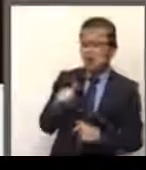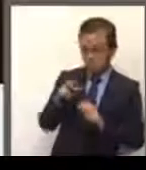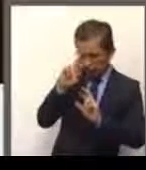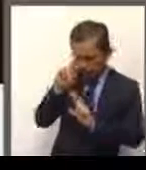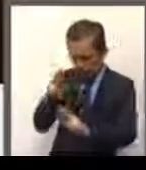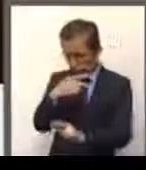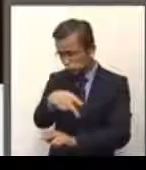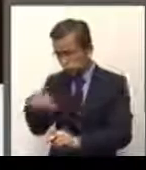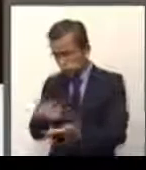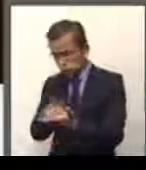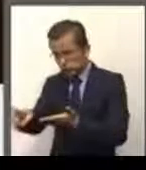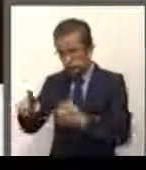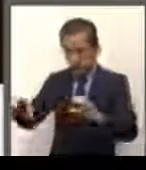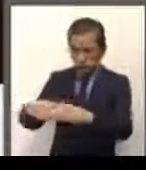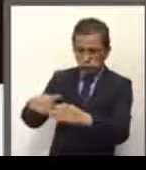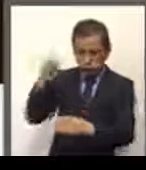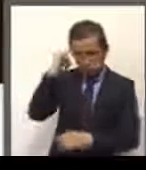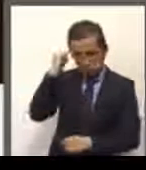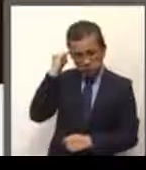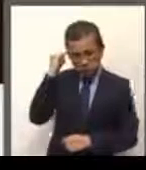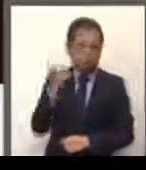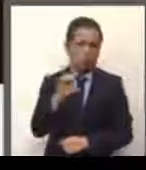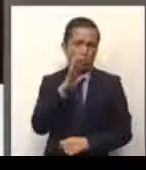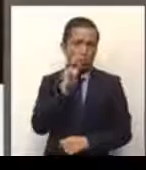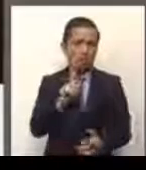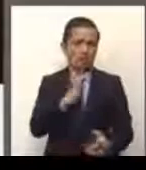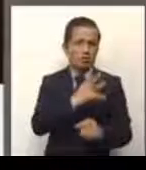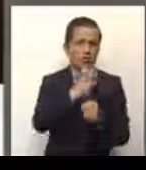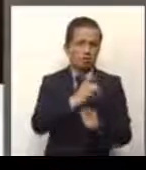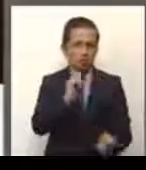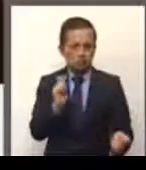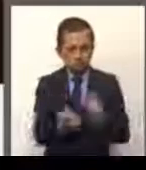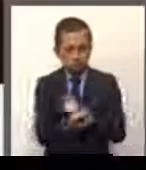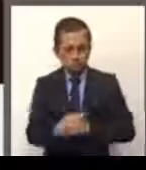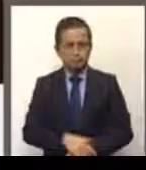pueblos y comunidades indígenas en nuestro país. Es cuanto.